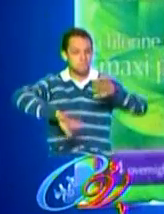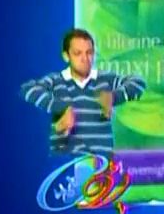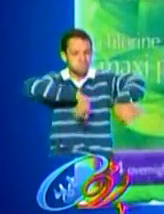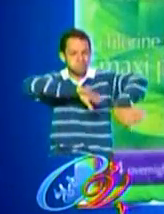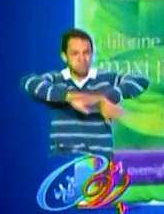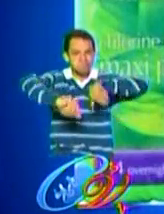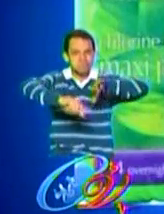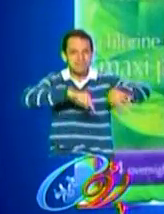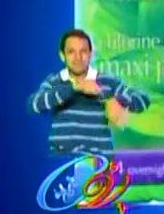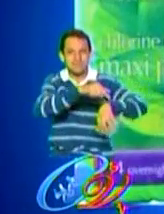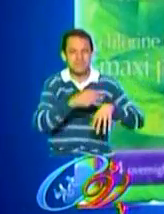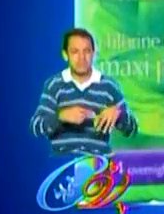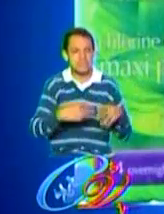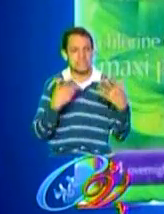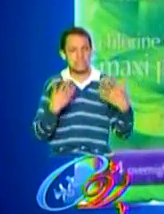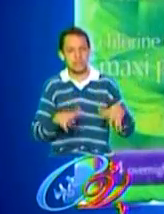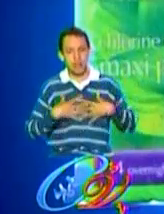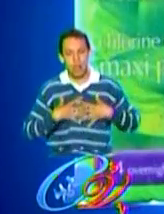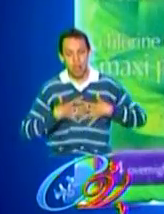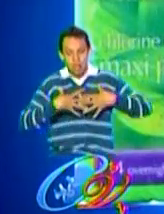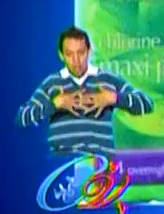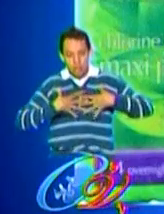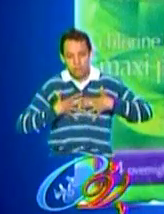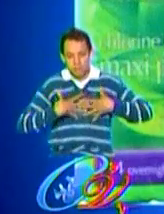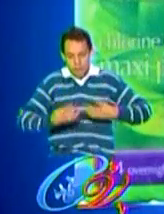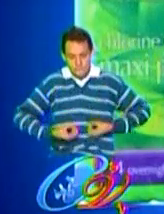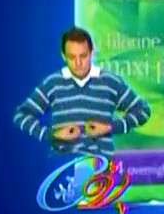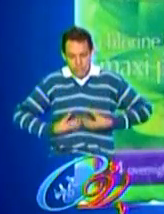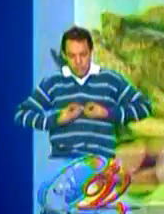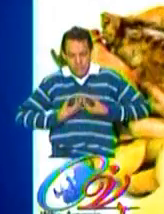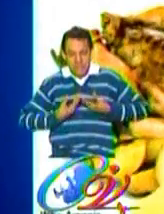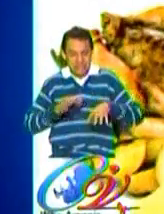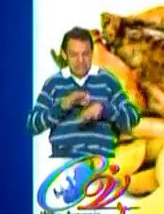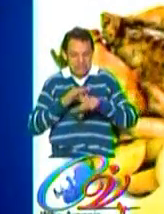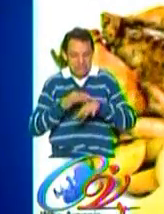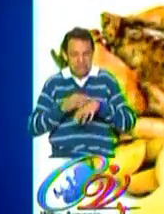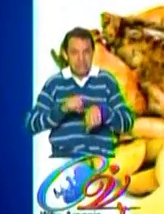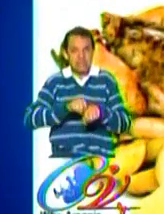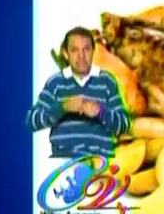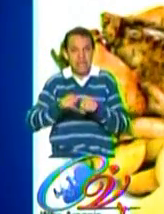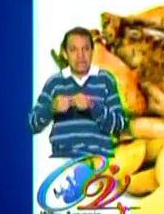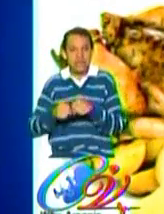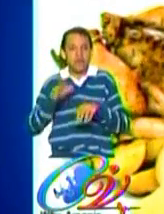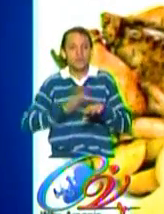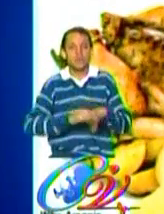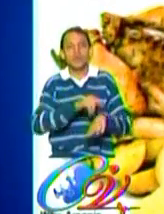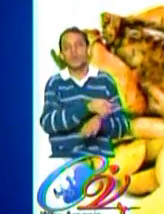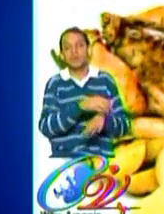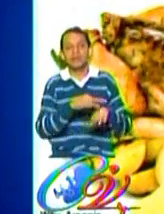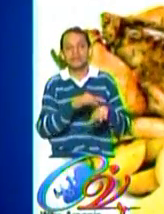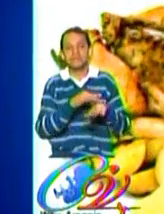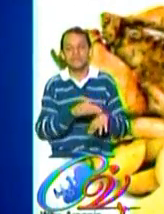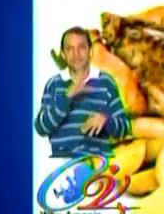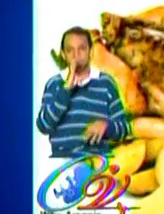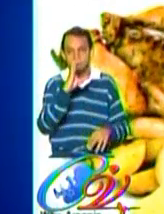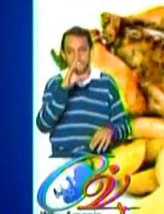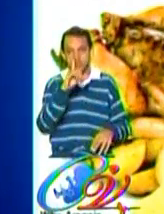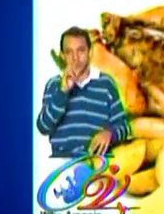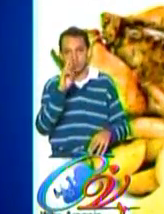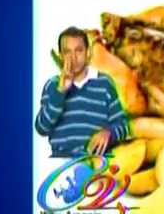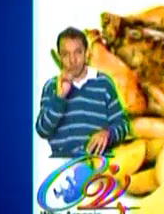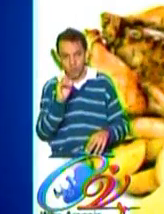niños presentaron más asma y más alergias y dermatitis atópicas, porque básicamente eso.